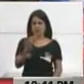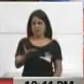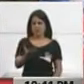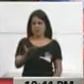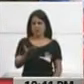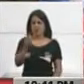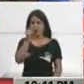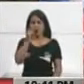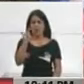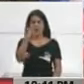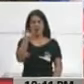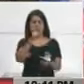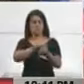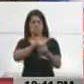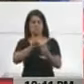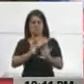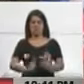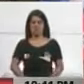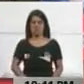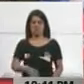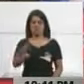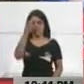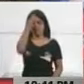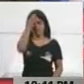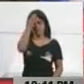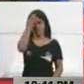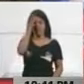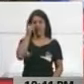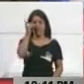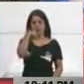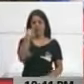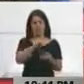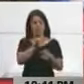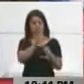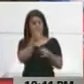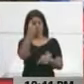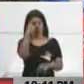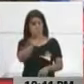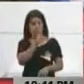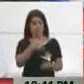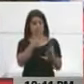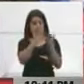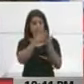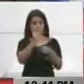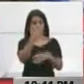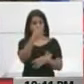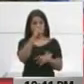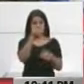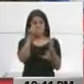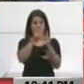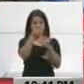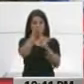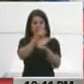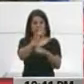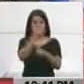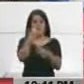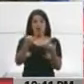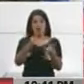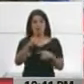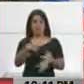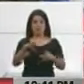Conchubo, pues, Conchubo. Como casi que recordándome, ¿te acuerdas que yo no dejé que estudiaras quinto año? Ahora no te voy a dejar hacer tal o cual cosa. Ahora.